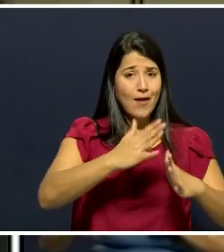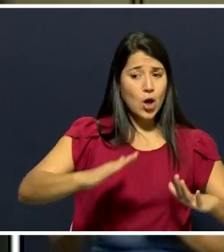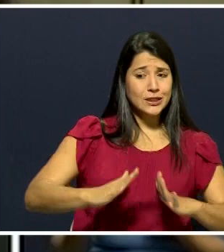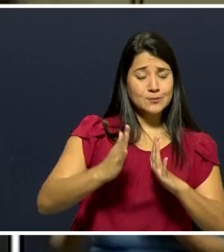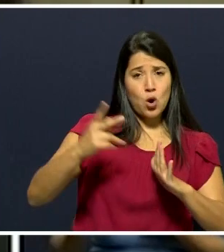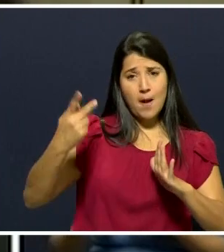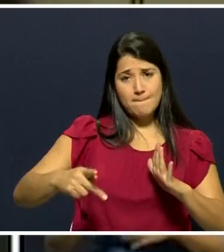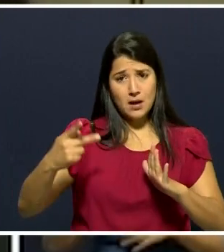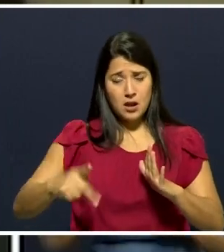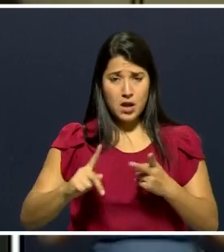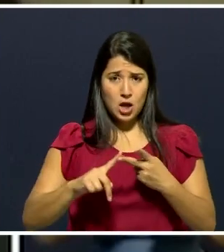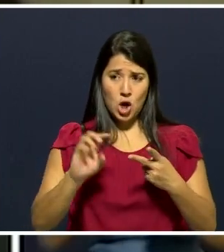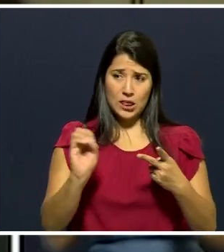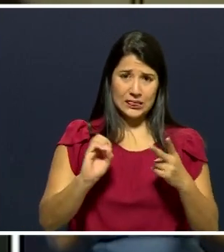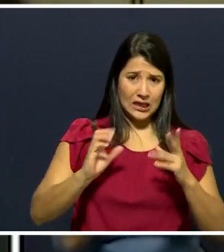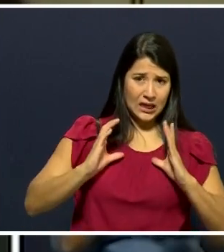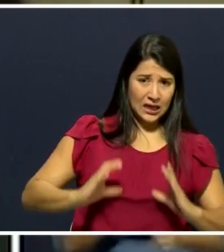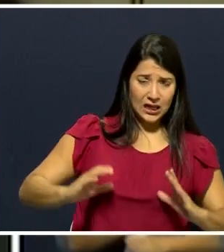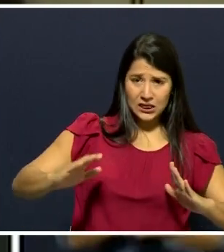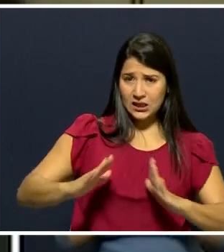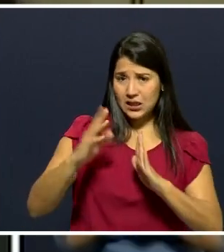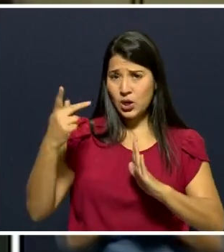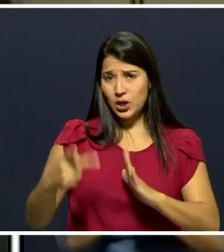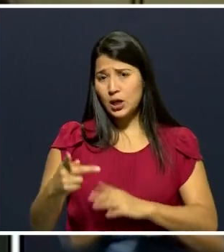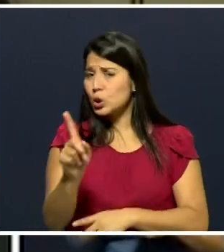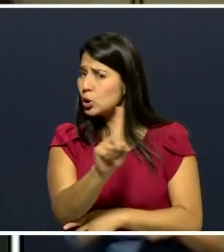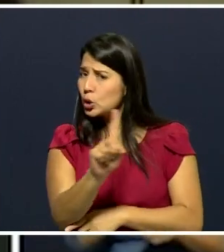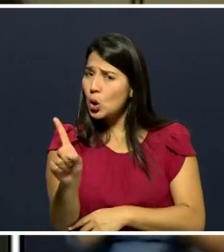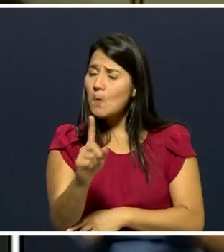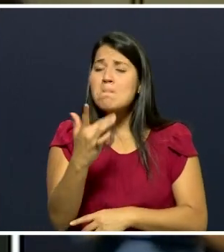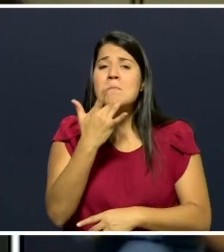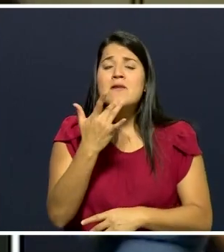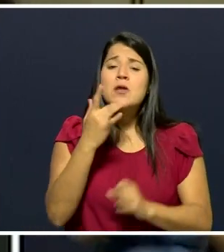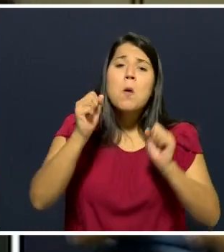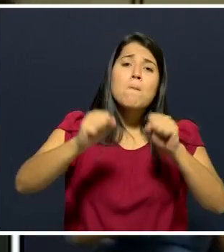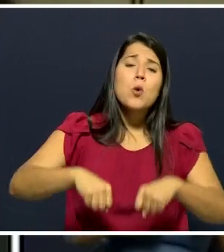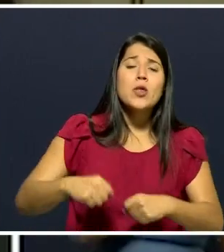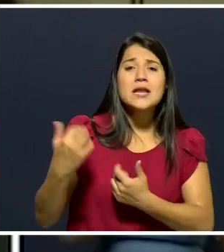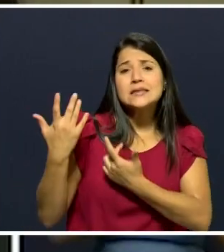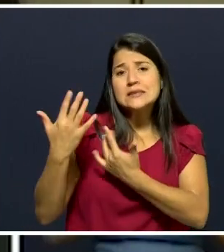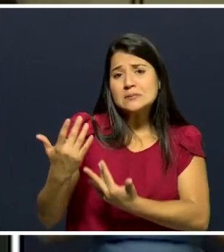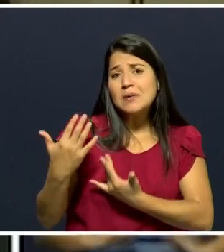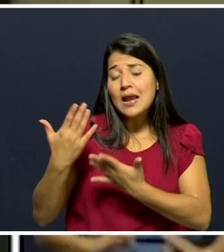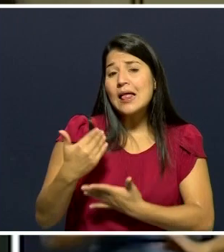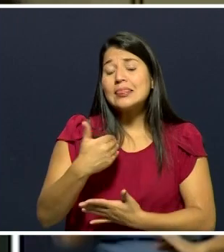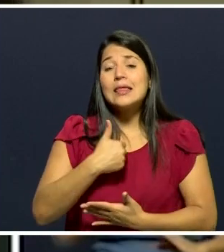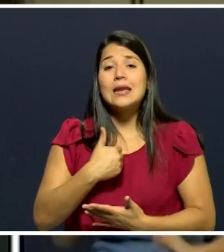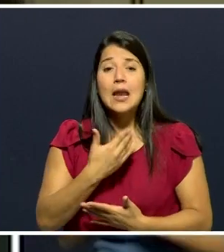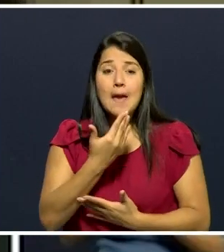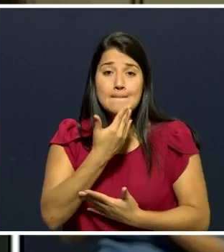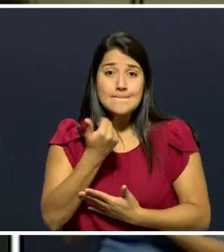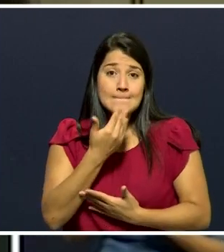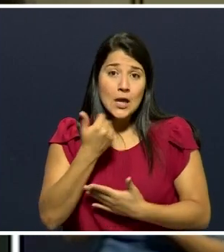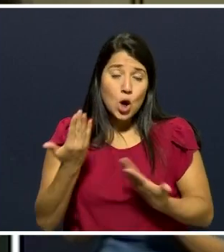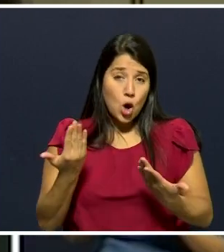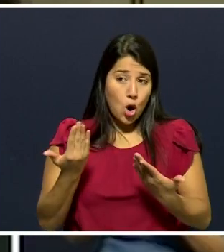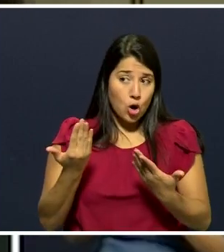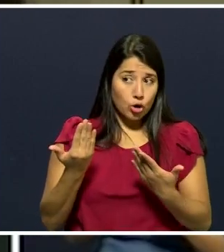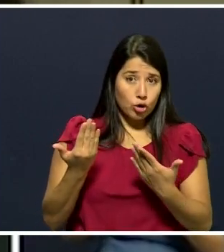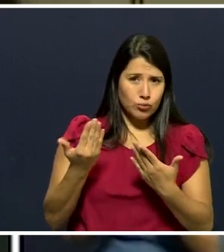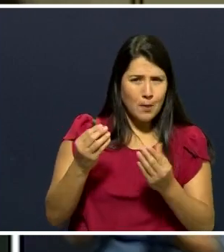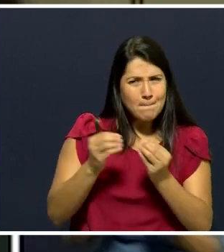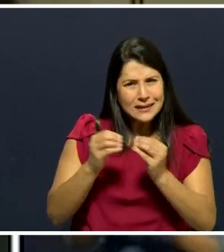nuestros clientes, y por eso hemos decidido esperar a que hayan condiciones más favorables para que los centros